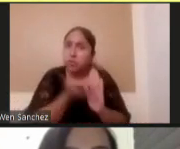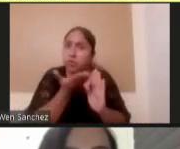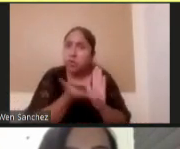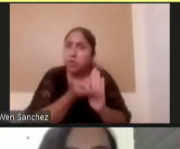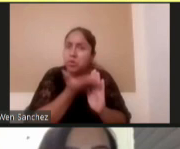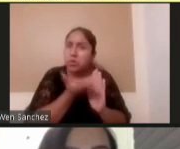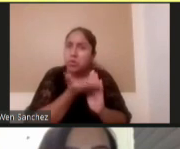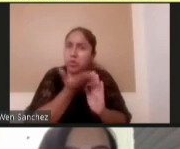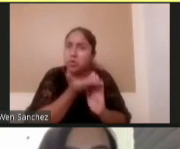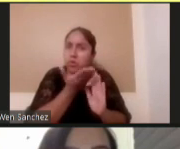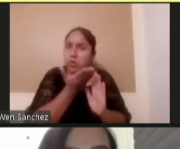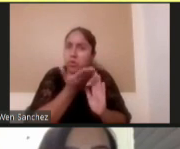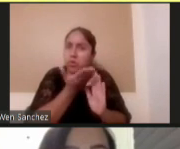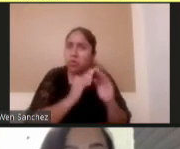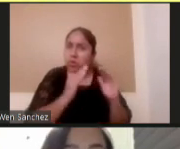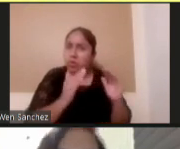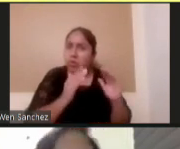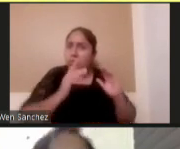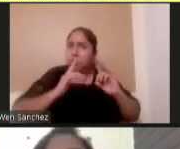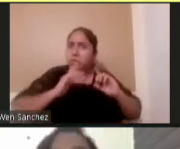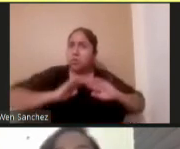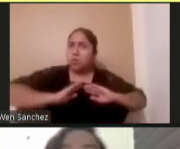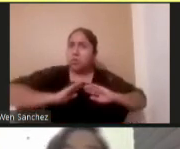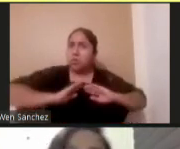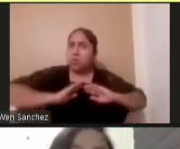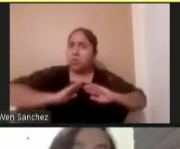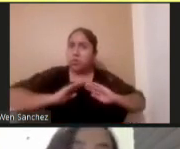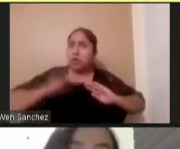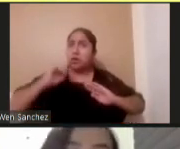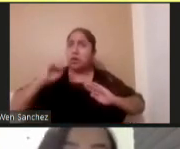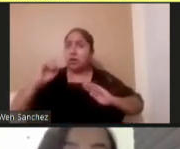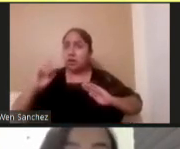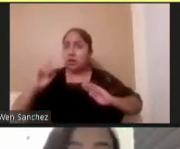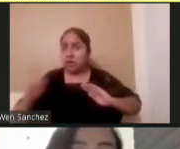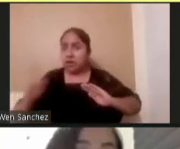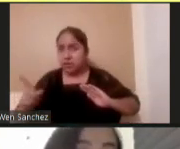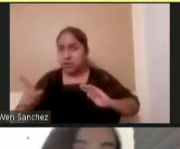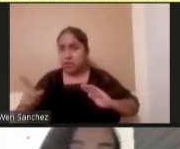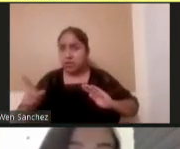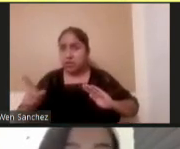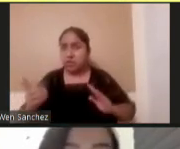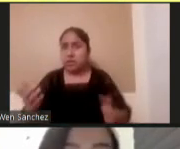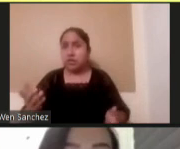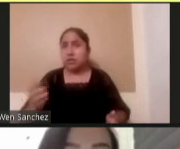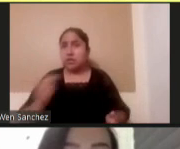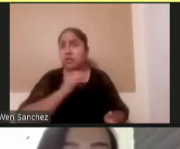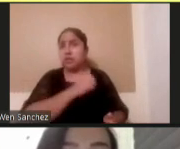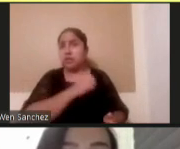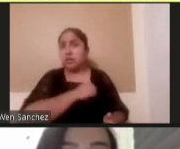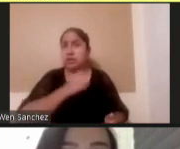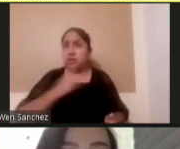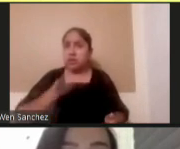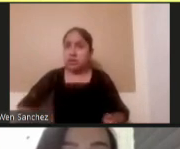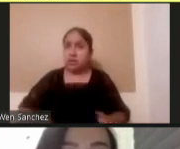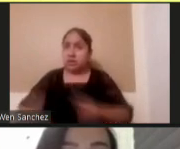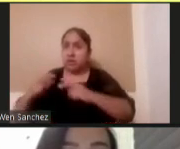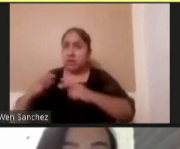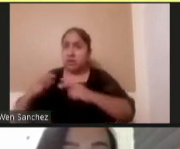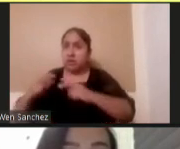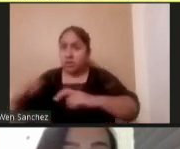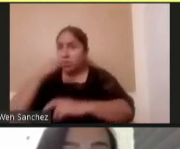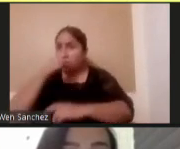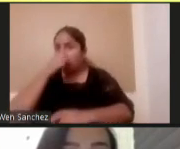terreno que generosamente dona el Ayuntamiento de Ciudad Juárez, permitirá que las fuerzas